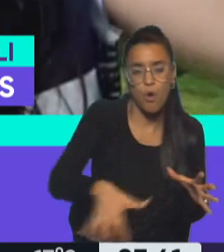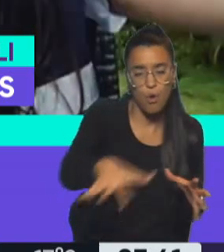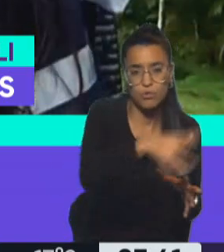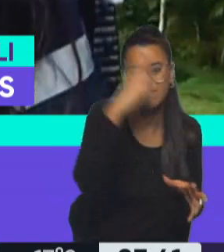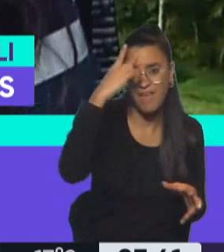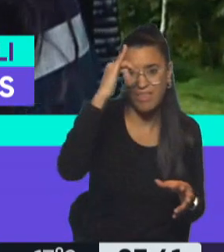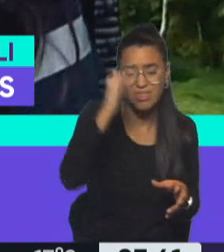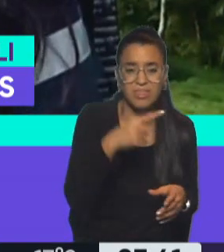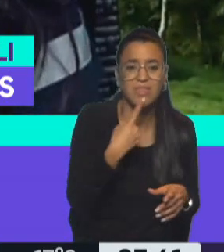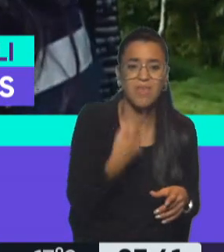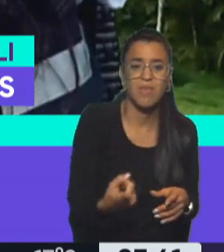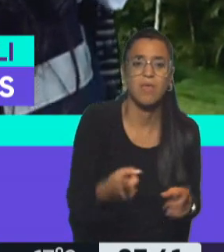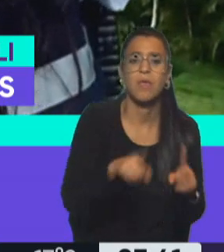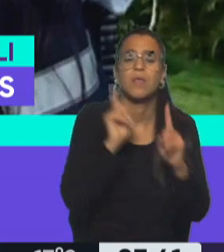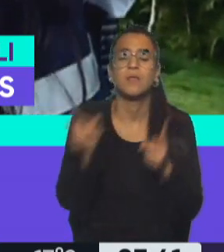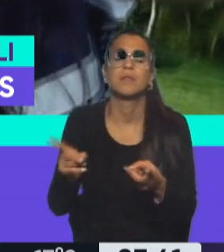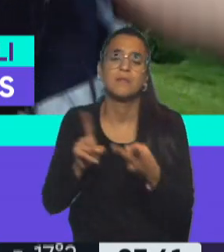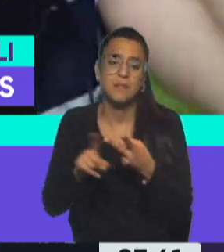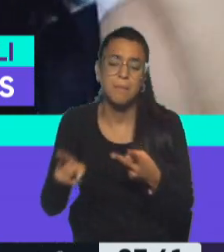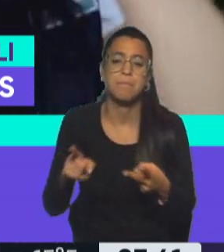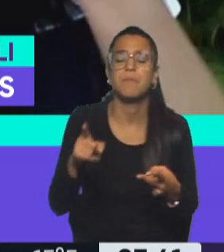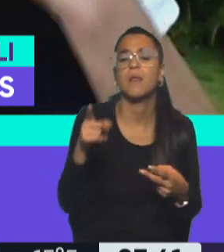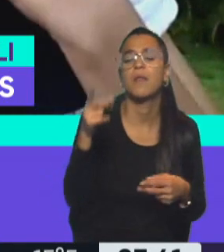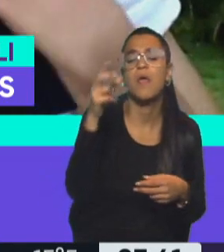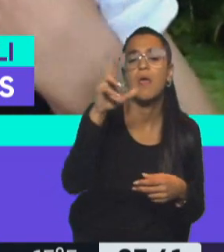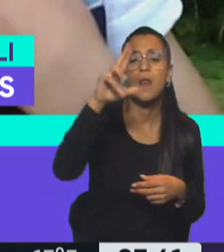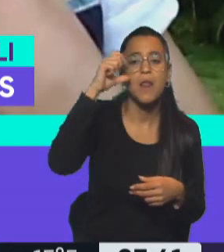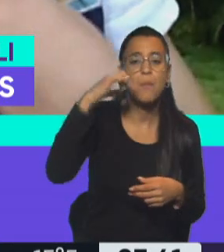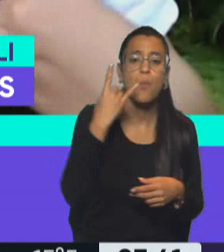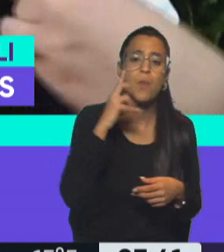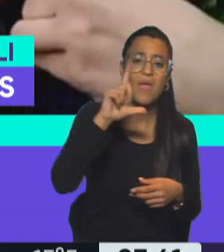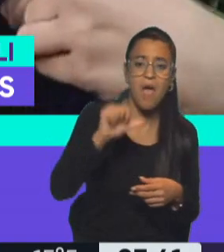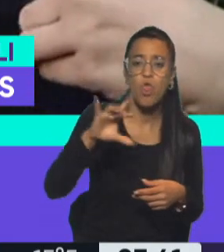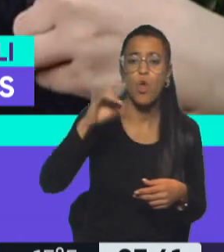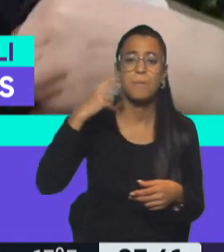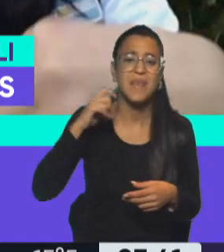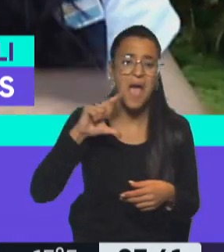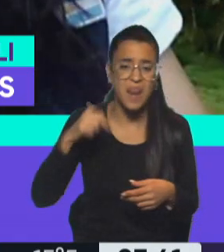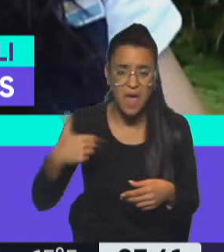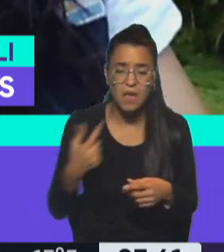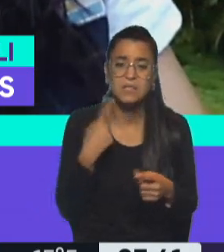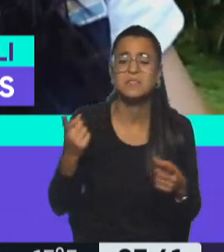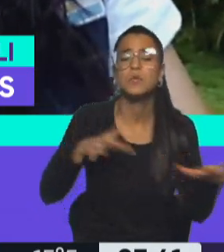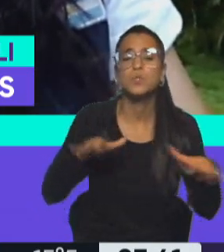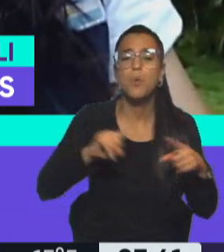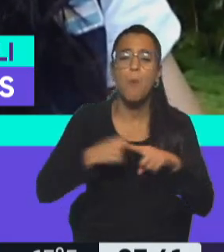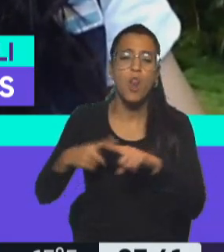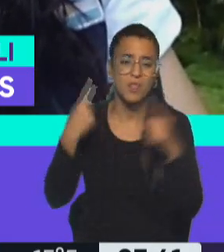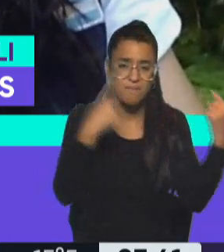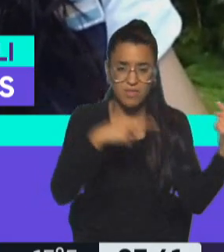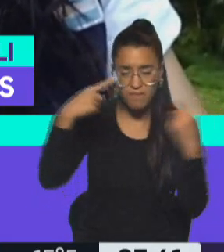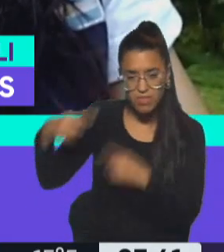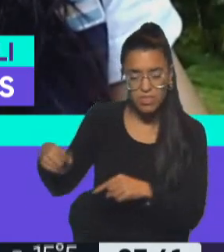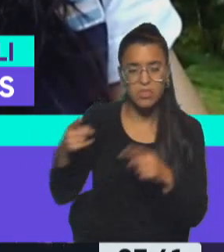dos realidades diferentes, la de Haití y la de República Dominicana, también con situaciones políticas muy distintas y con